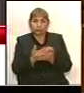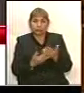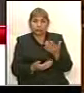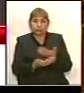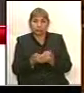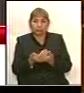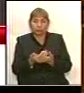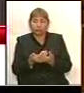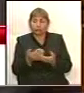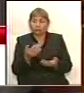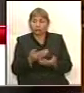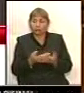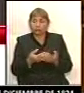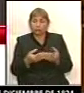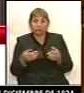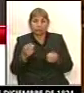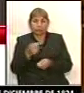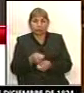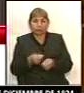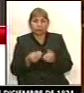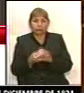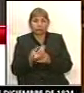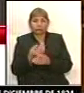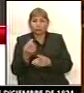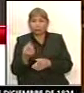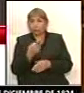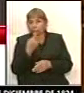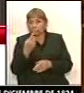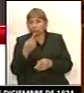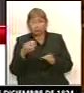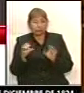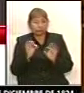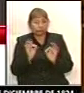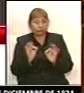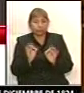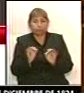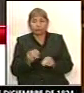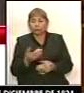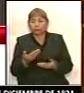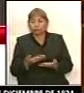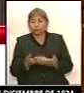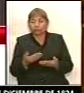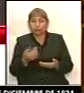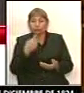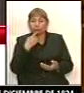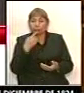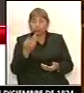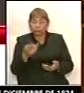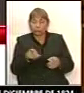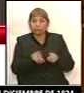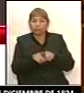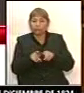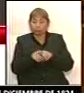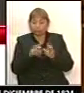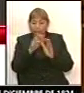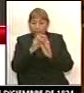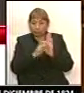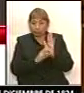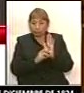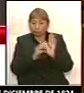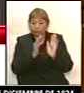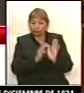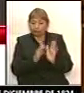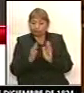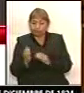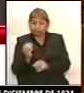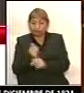Ministerio de Agricultura. Agrobanco no solamente debe hacer una función de otorgar el crédito, sino también hacer un plan de negocios,